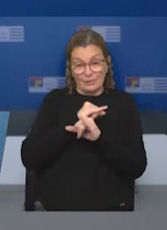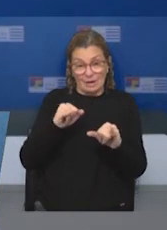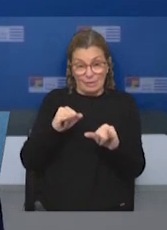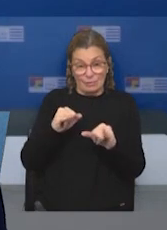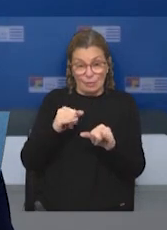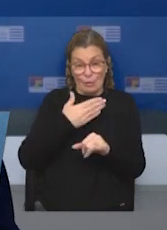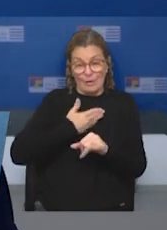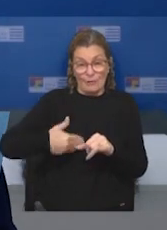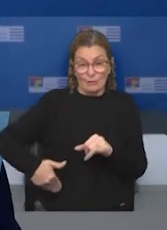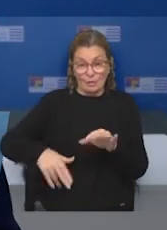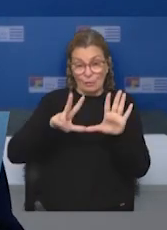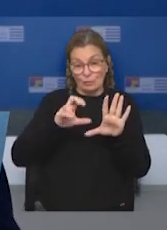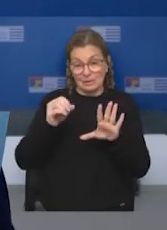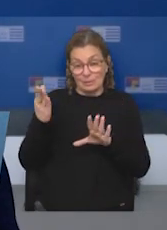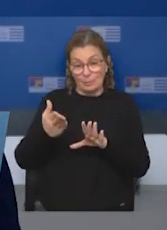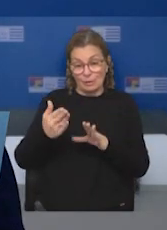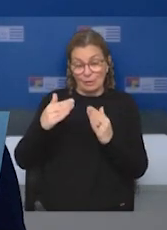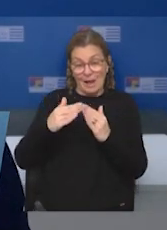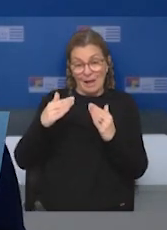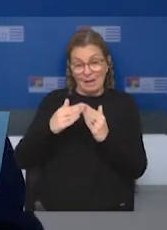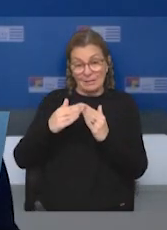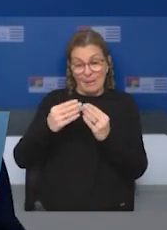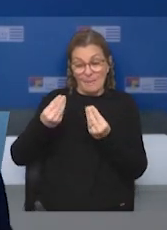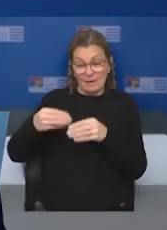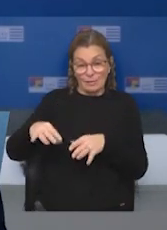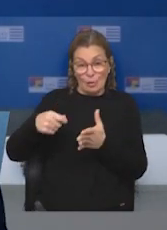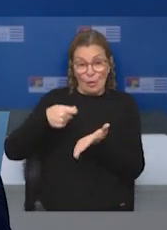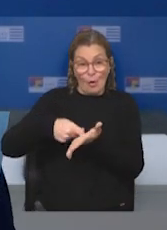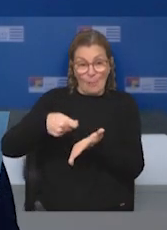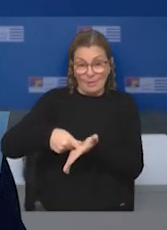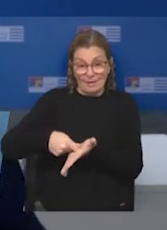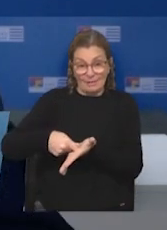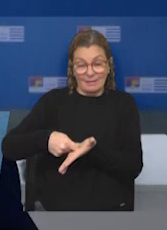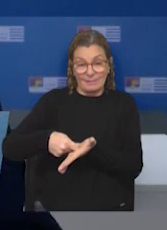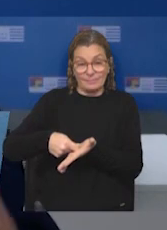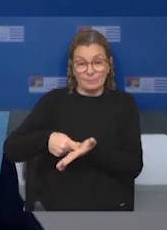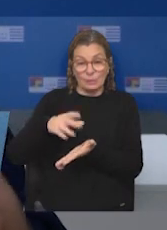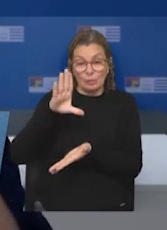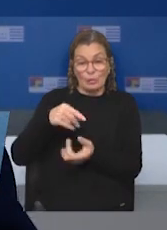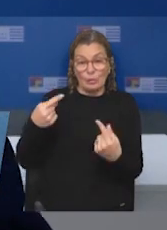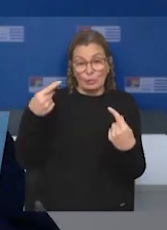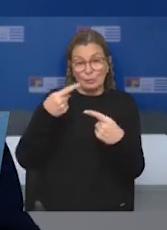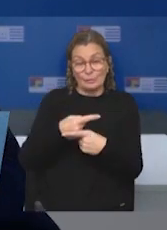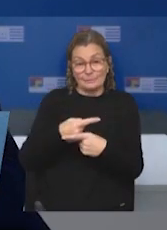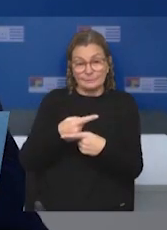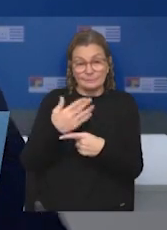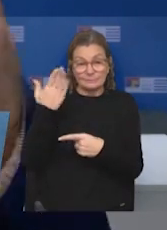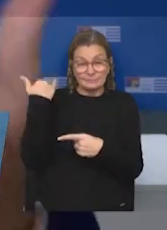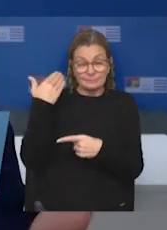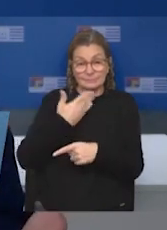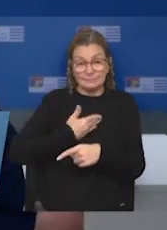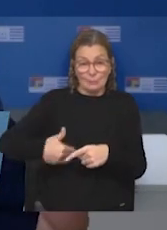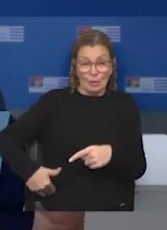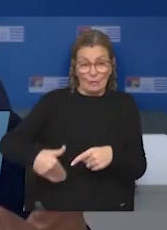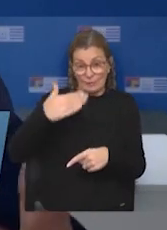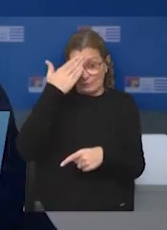periodo de gobierno el 80% de los hogares perdió poder de compra es decir todo lo contrario a lo que había pasado en los gobiernos del